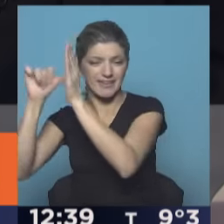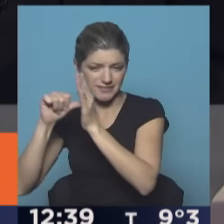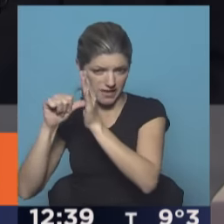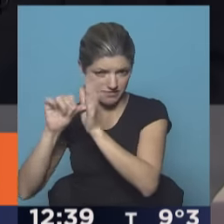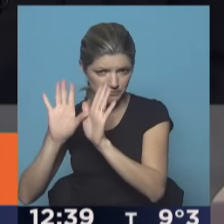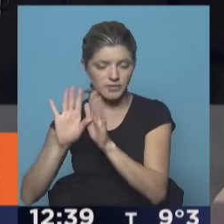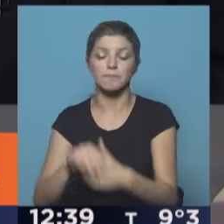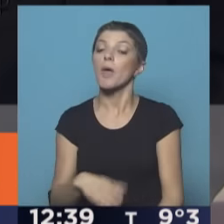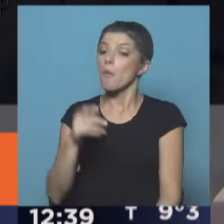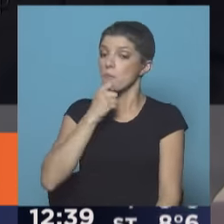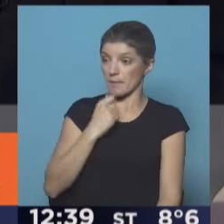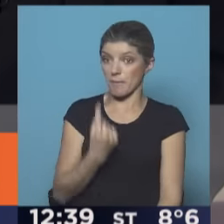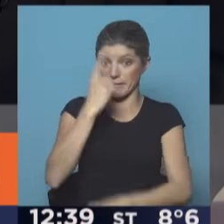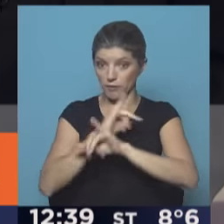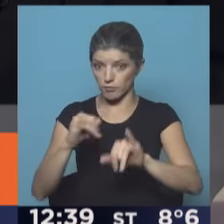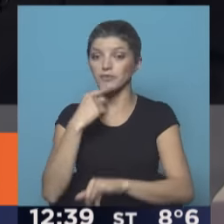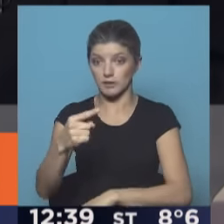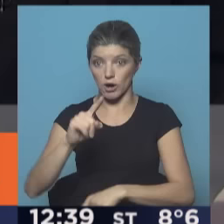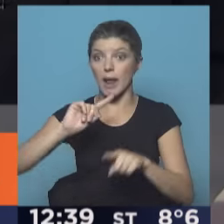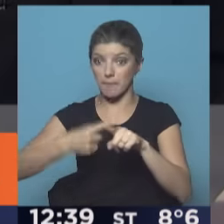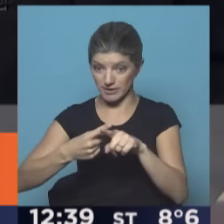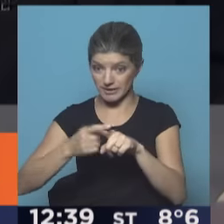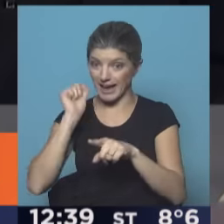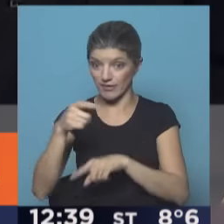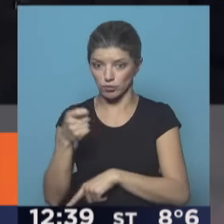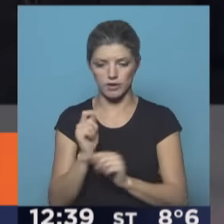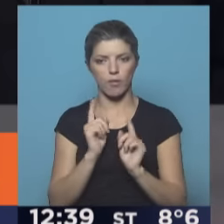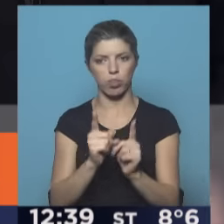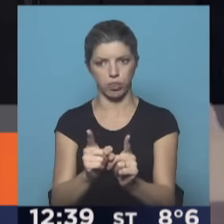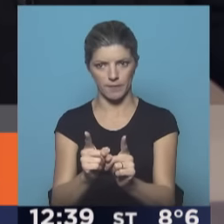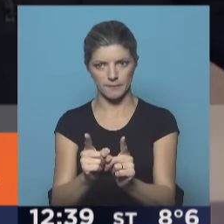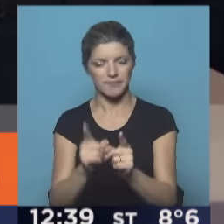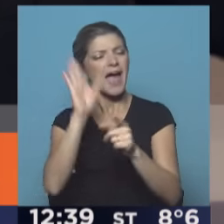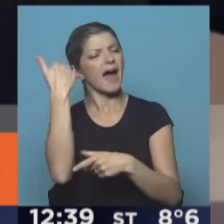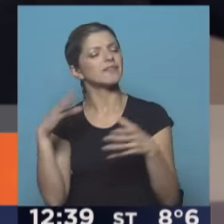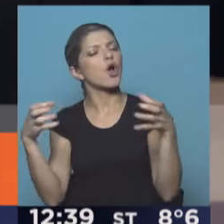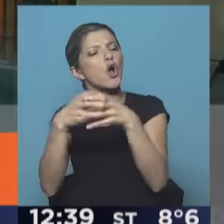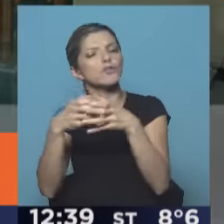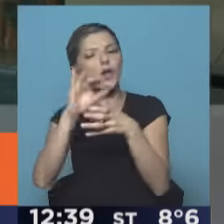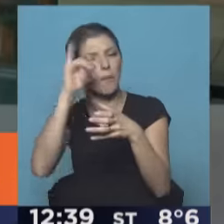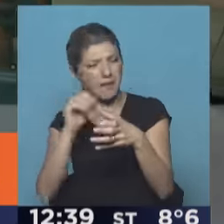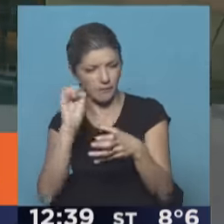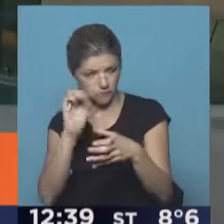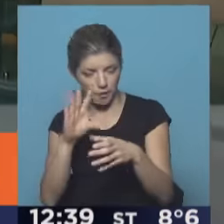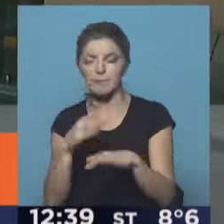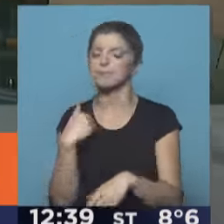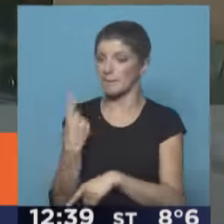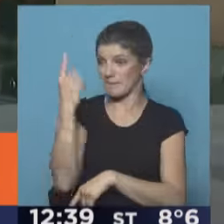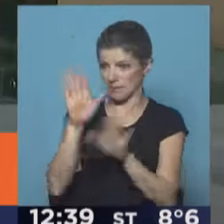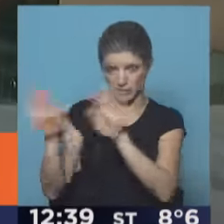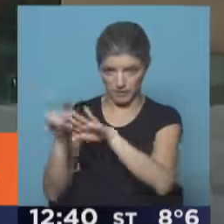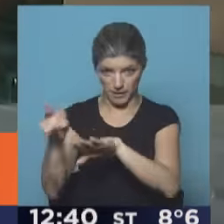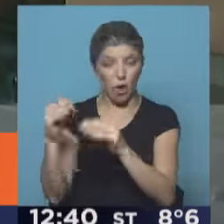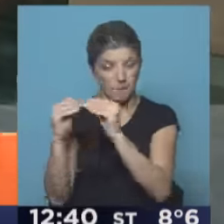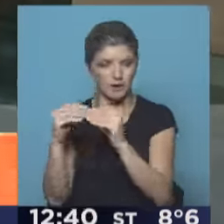sacaron dijeron que la política exterior de Turquía no va a cambiar el consejo para la paz se llamaban antes de pasarle a mis compañeros que seguramente va a empezar Jorge con